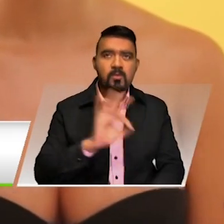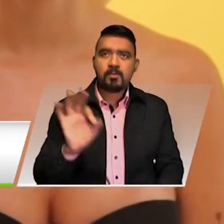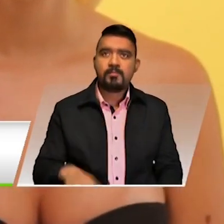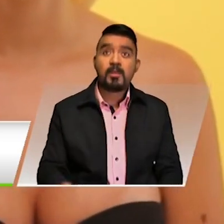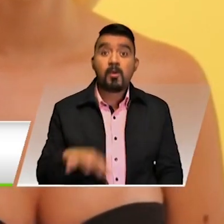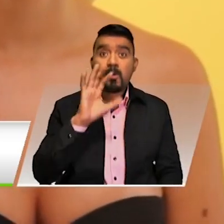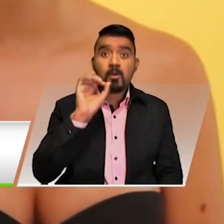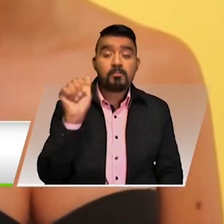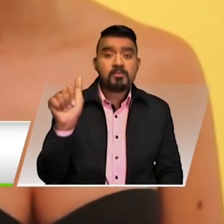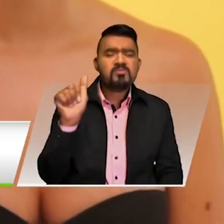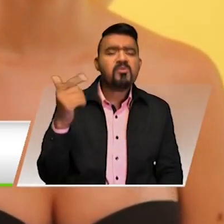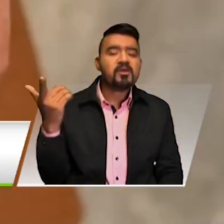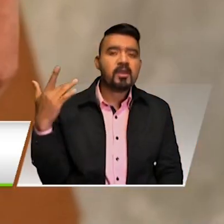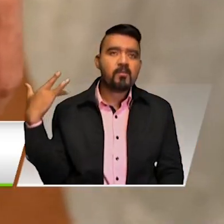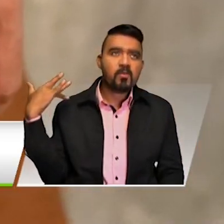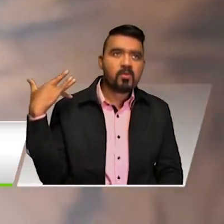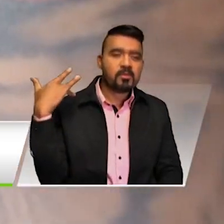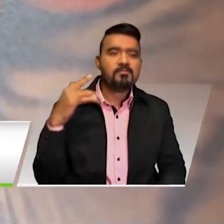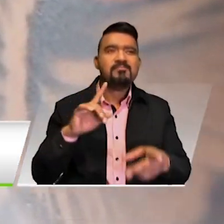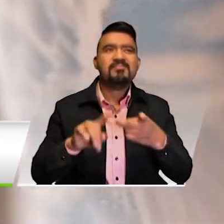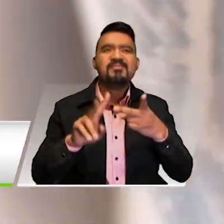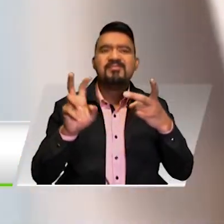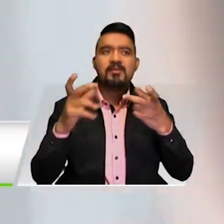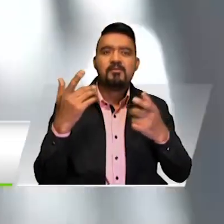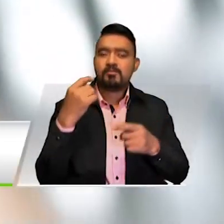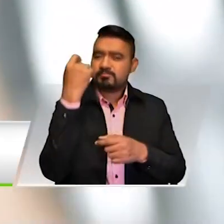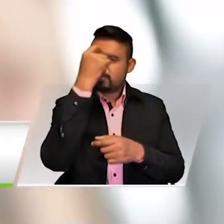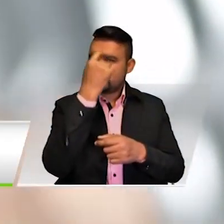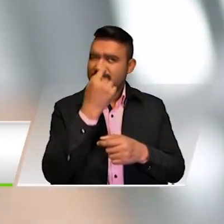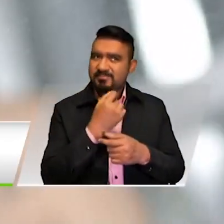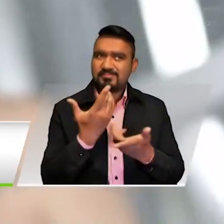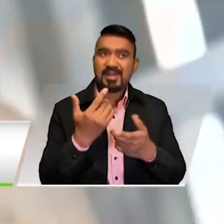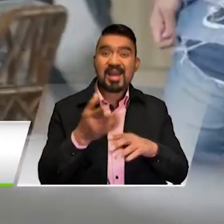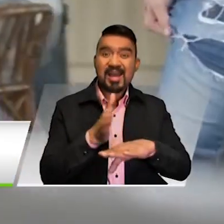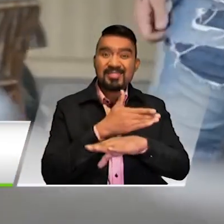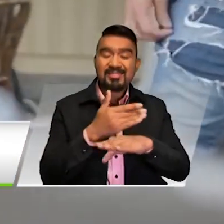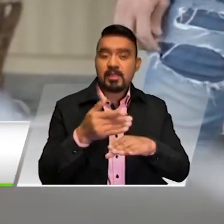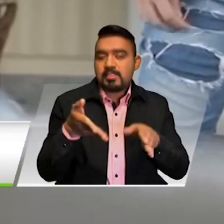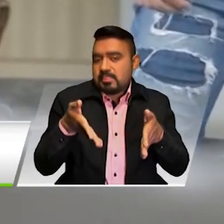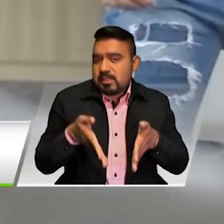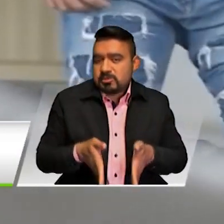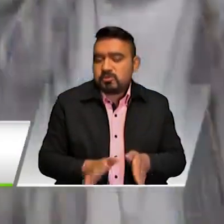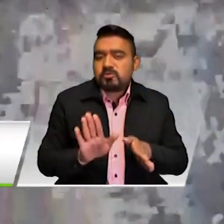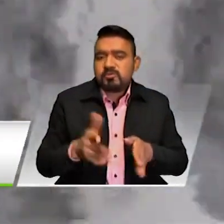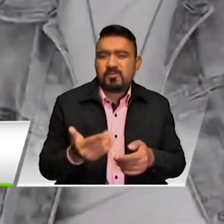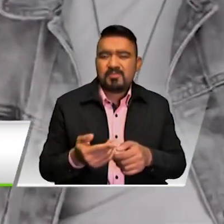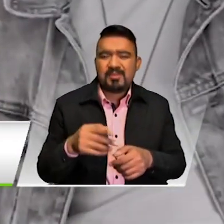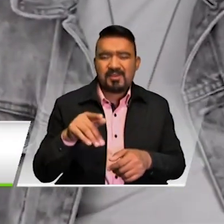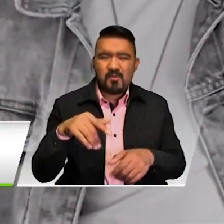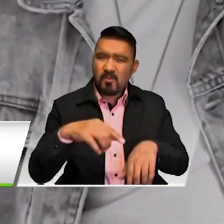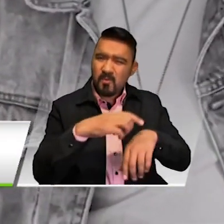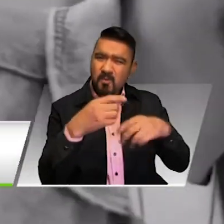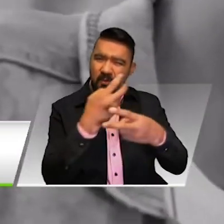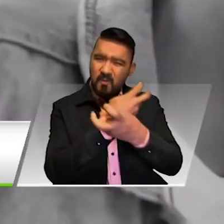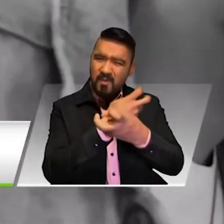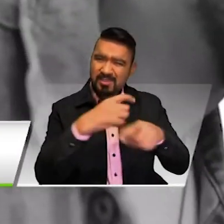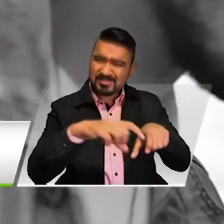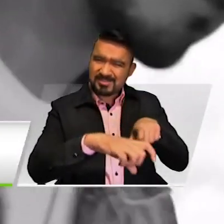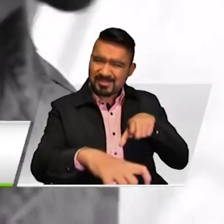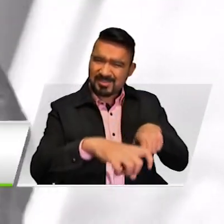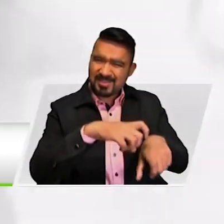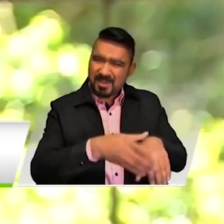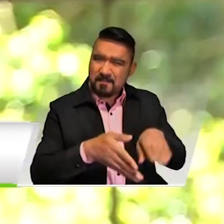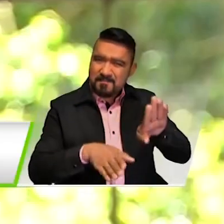y maquillador de profesión. Nació con un acortamiento de fémur en la pierna derecha, pero esto jamás le impidió materializar